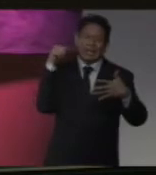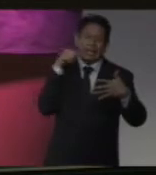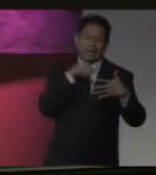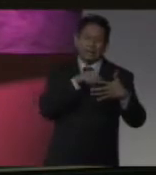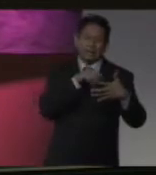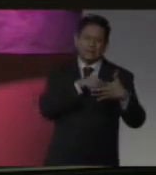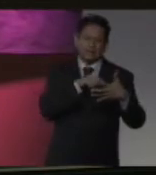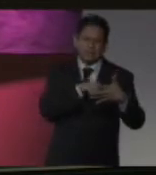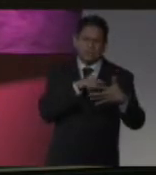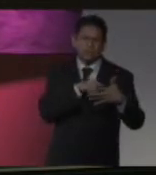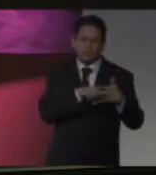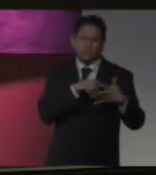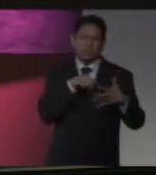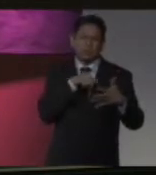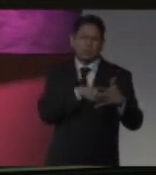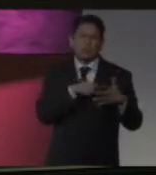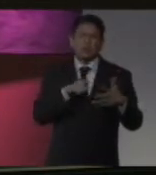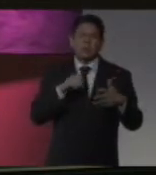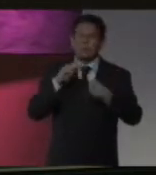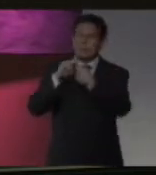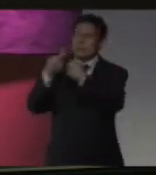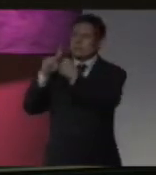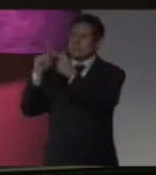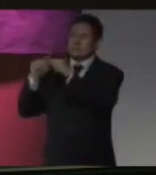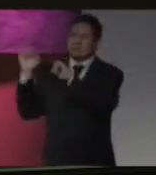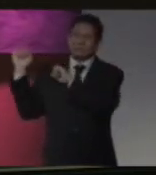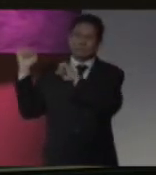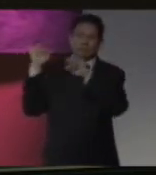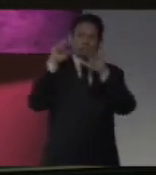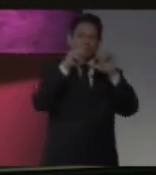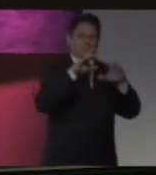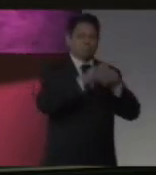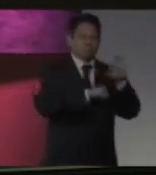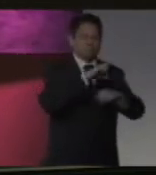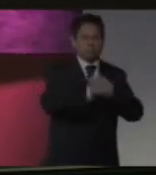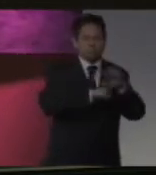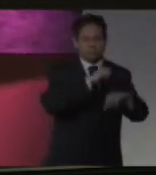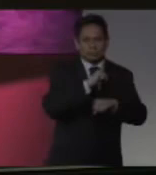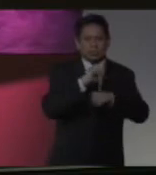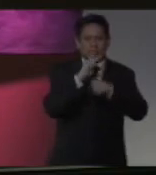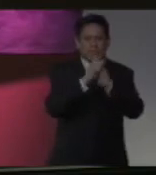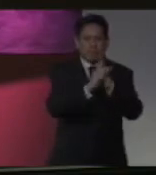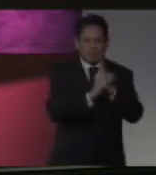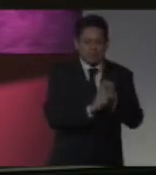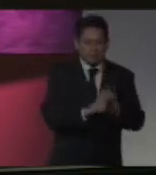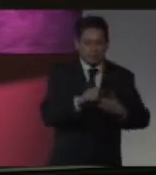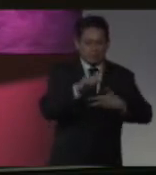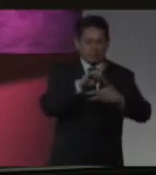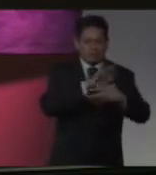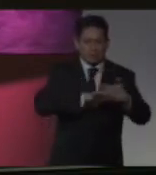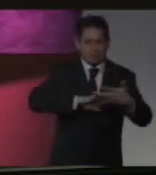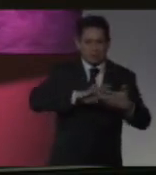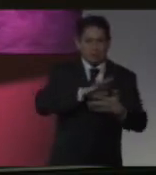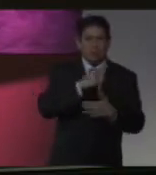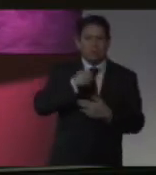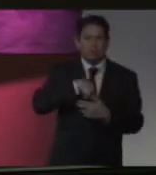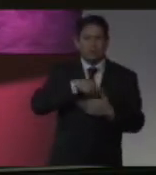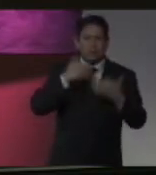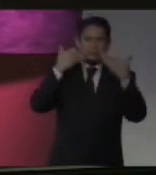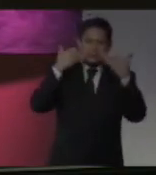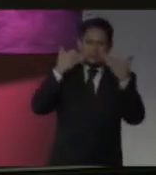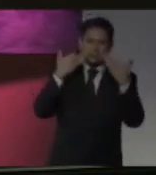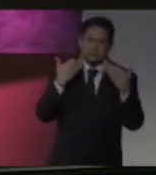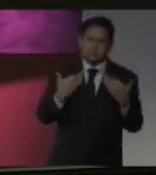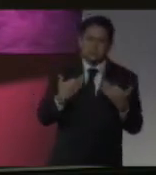la reorganización global de la producción. En nuestros países es donde estamos apreciando los más